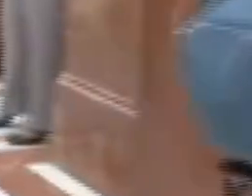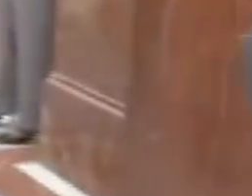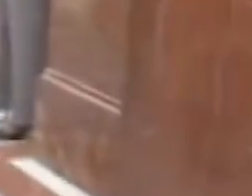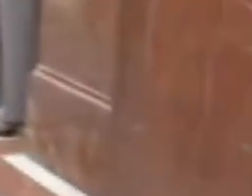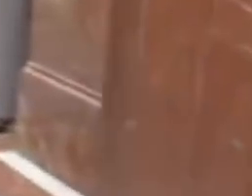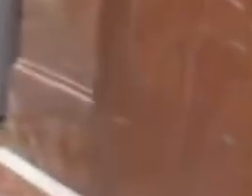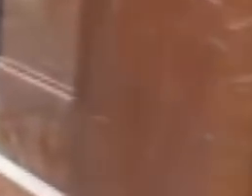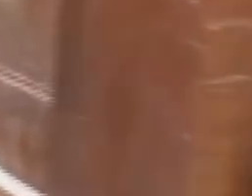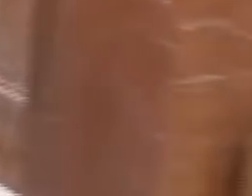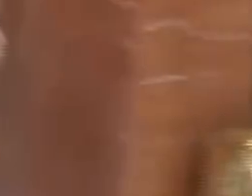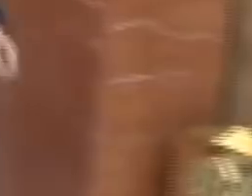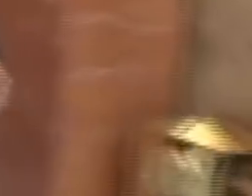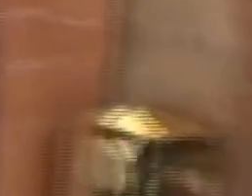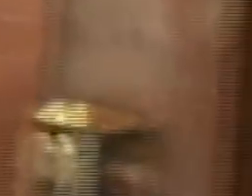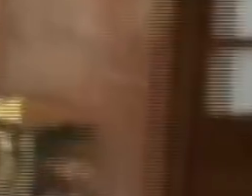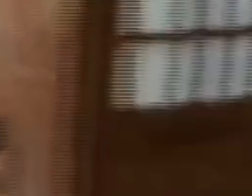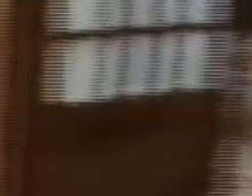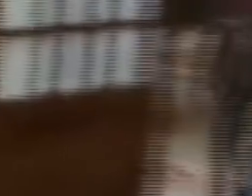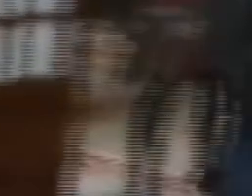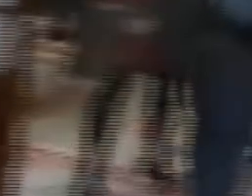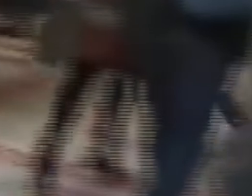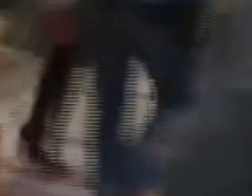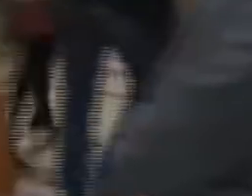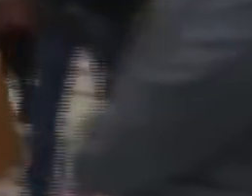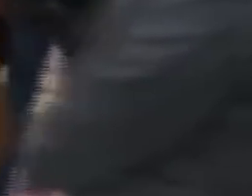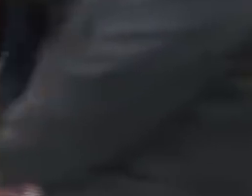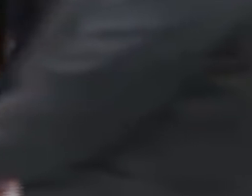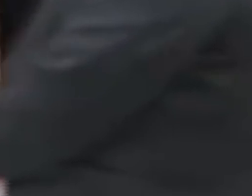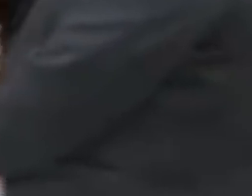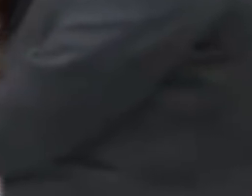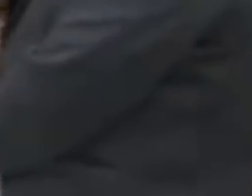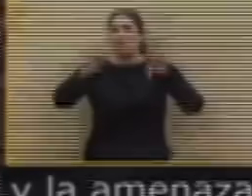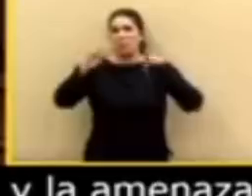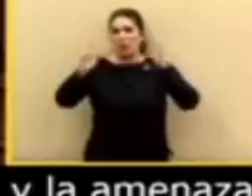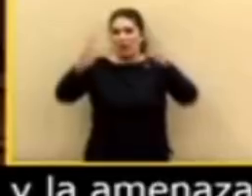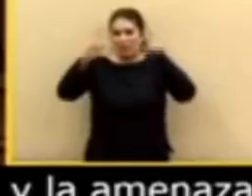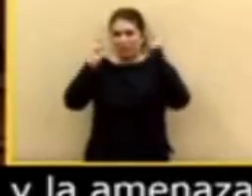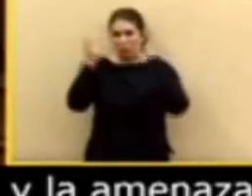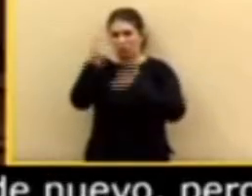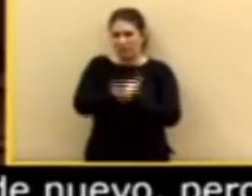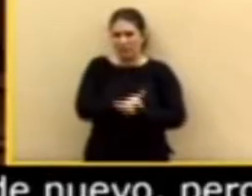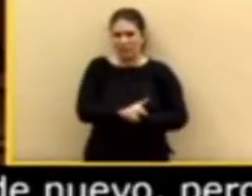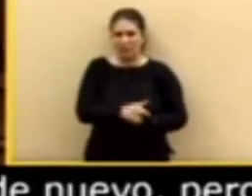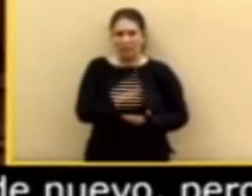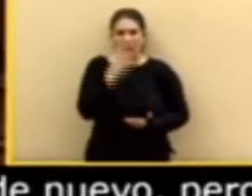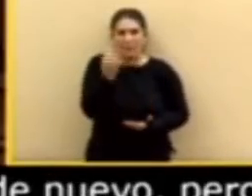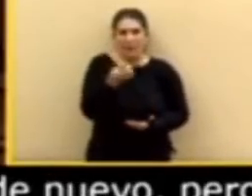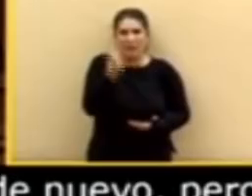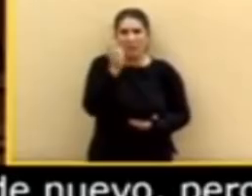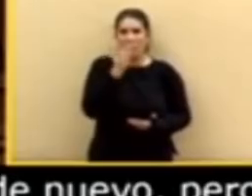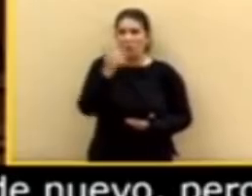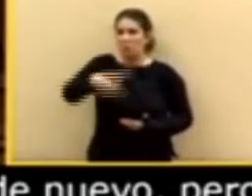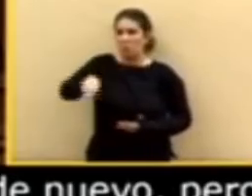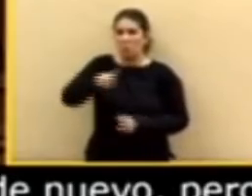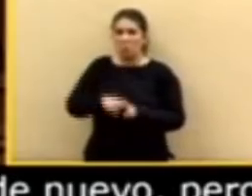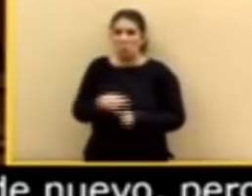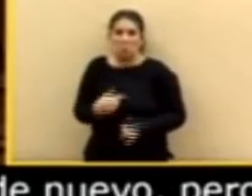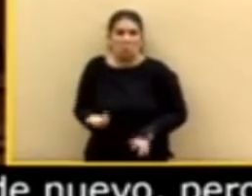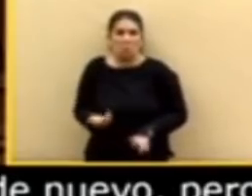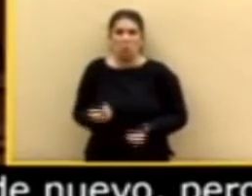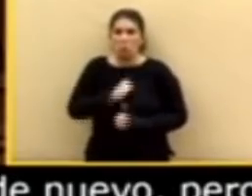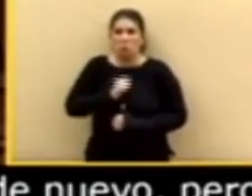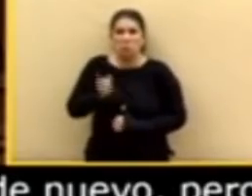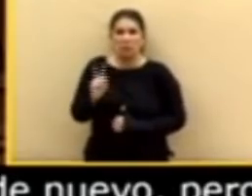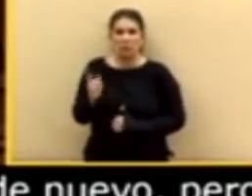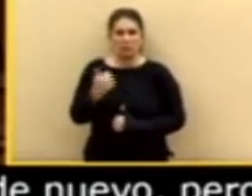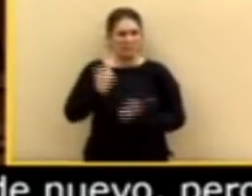no me quiero quedar en el debate del plebiscito que se ha montado con el Partido Popular cuando están muriendo la gente que está muriendo en este país. Bueno,